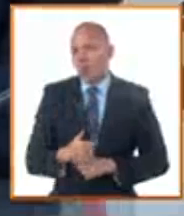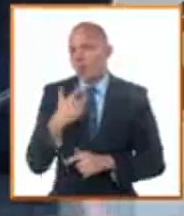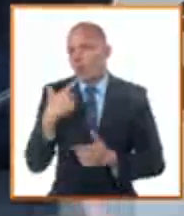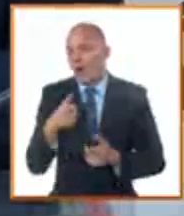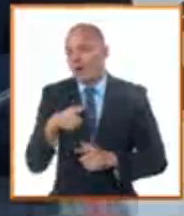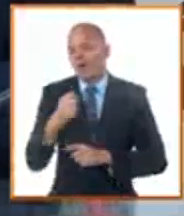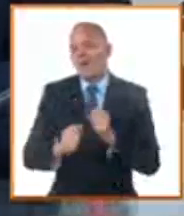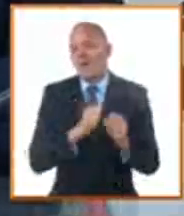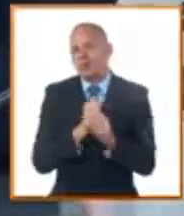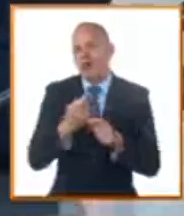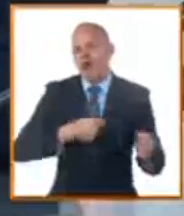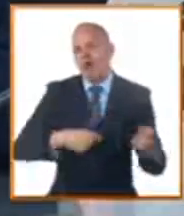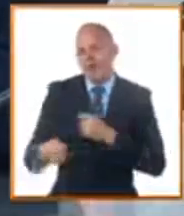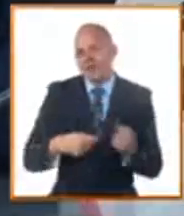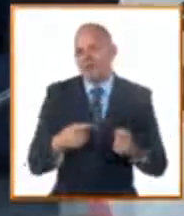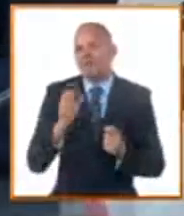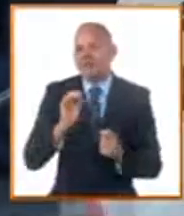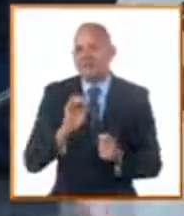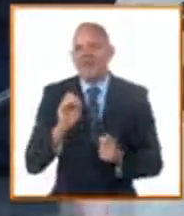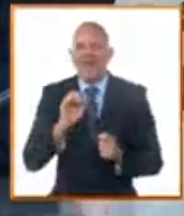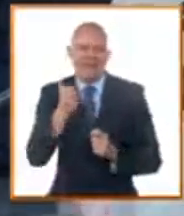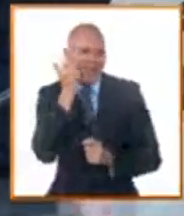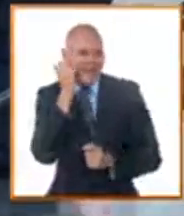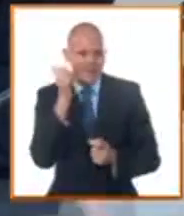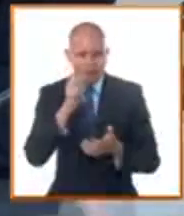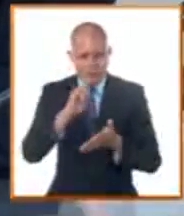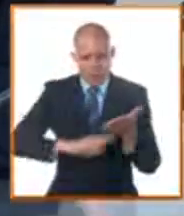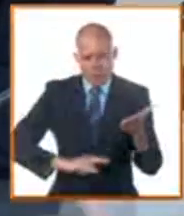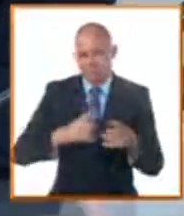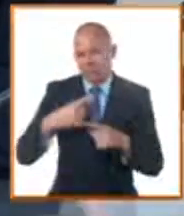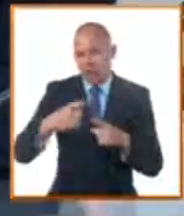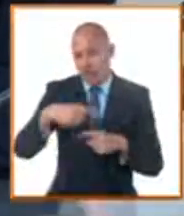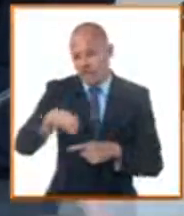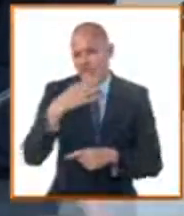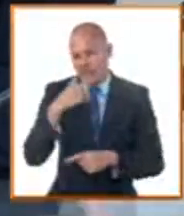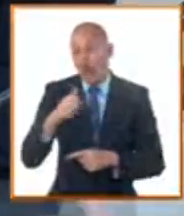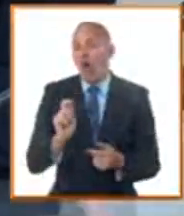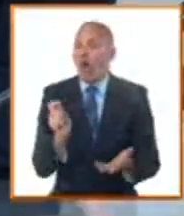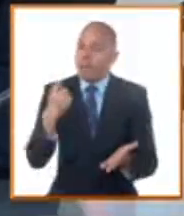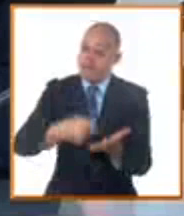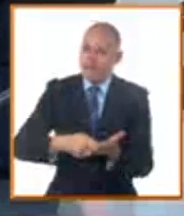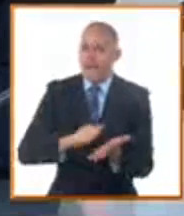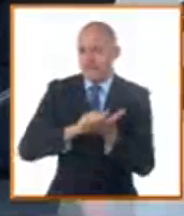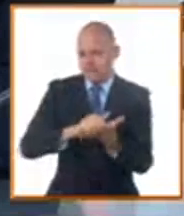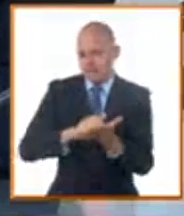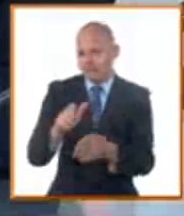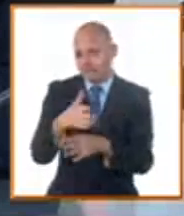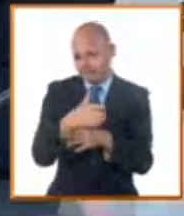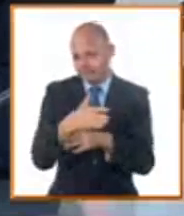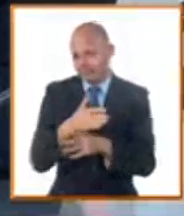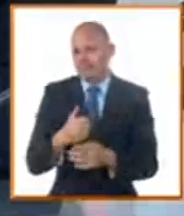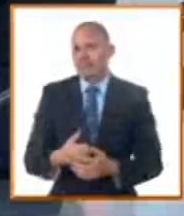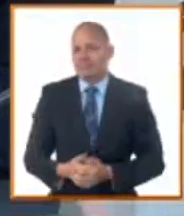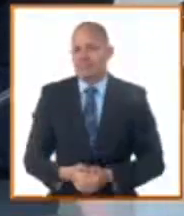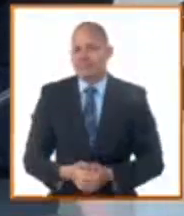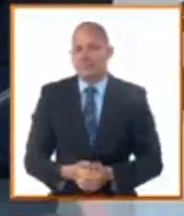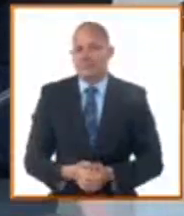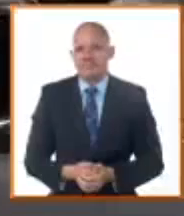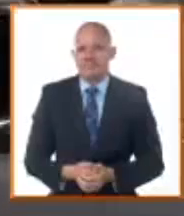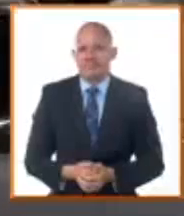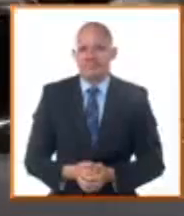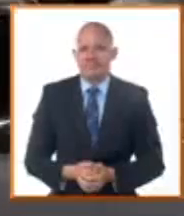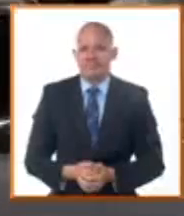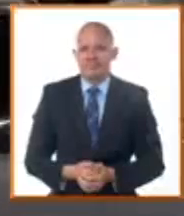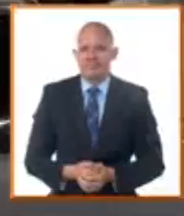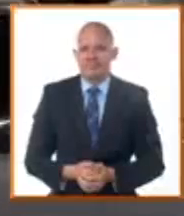comercio electrónico y los pagos electrónicos de trámites y servicios de manera general, en la sociedad cubana. Bueno, son elementos sin dudas